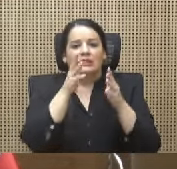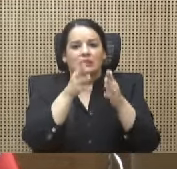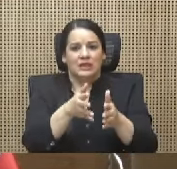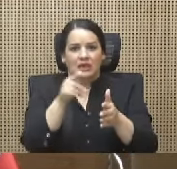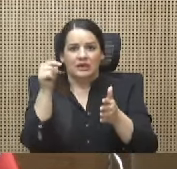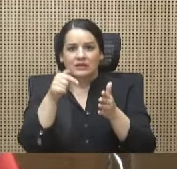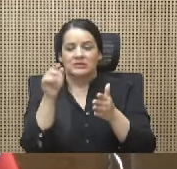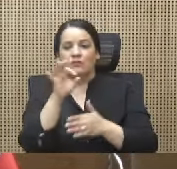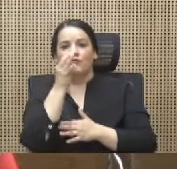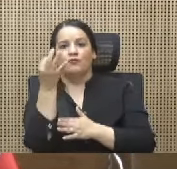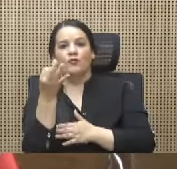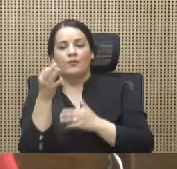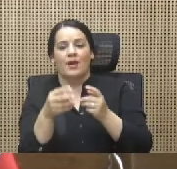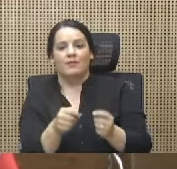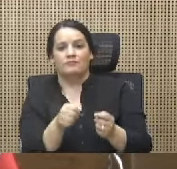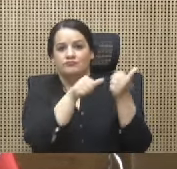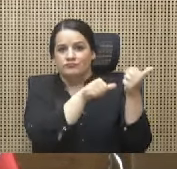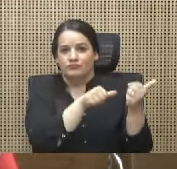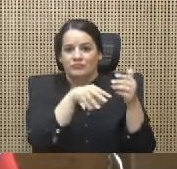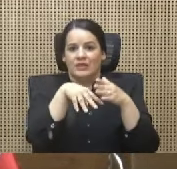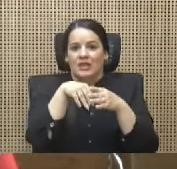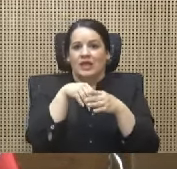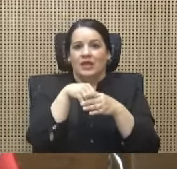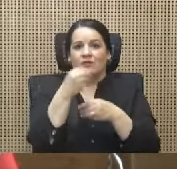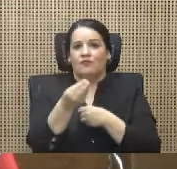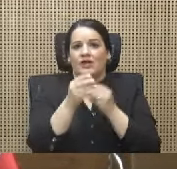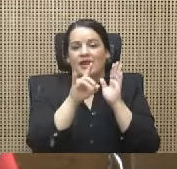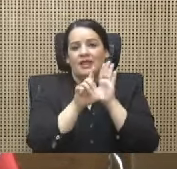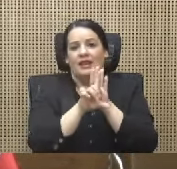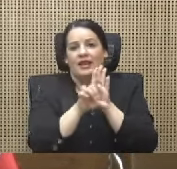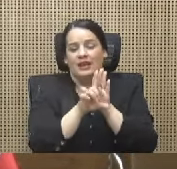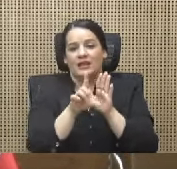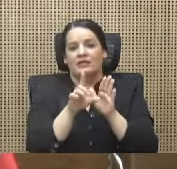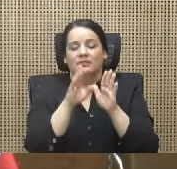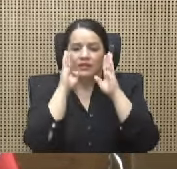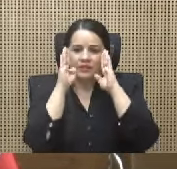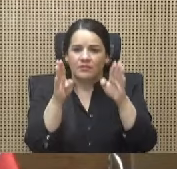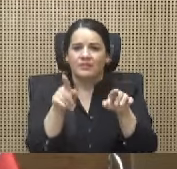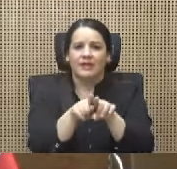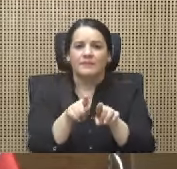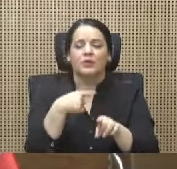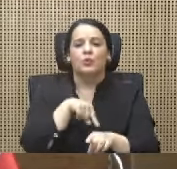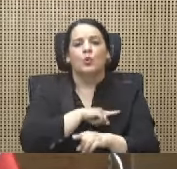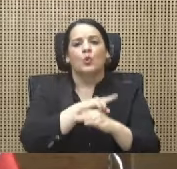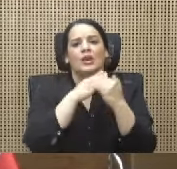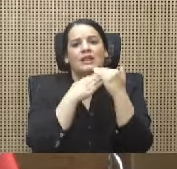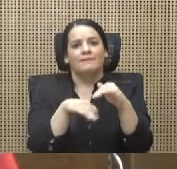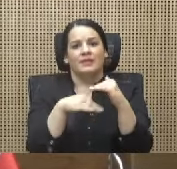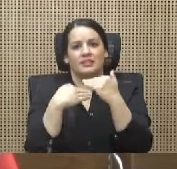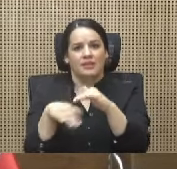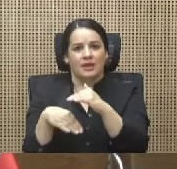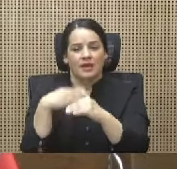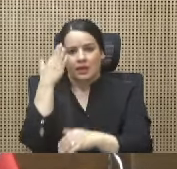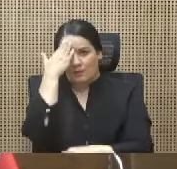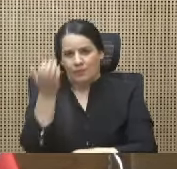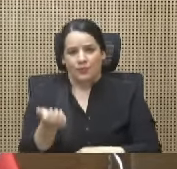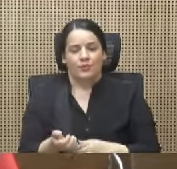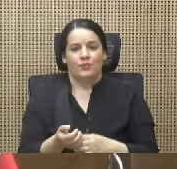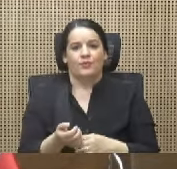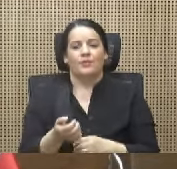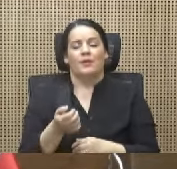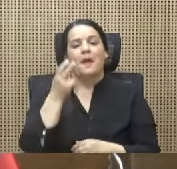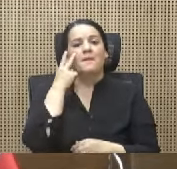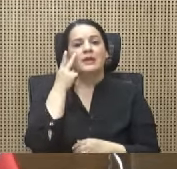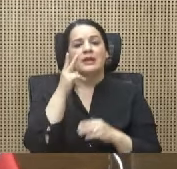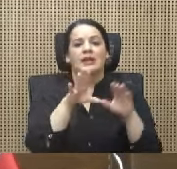esta modalidad por fuera de esta ley de intervenciones, también nos limita, porque, a ver,